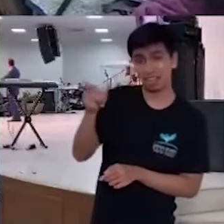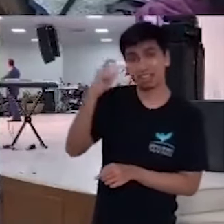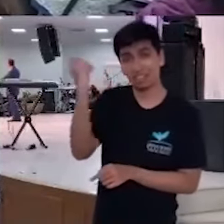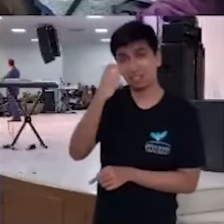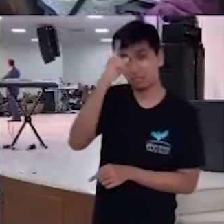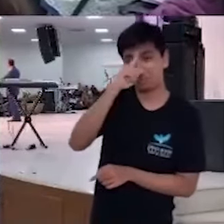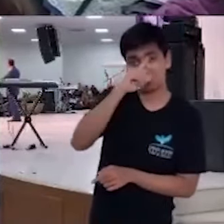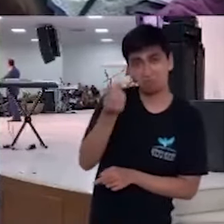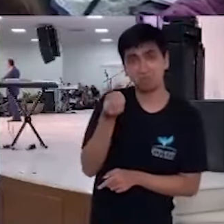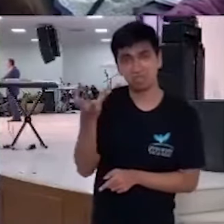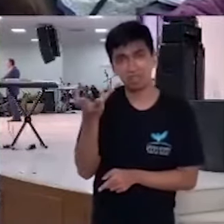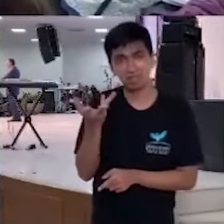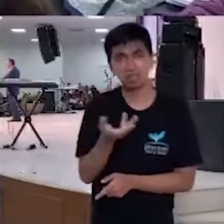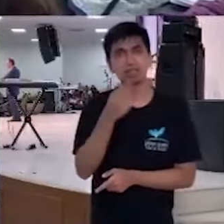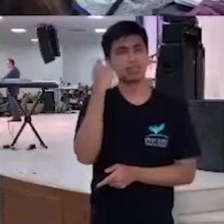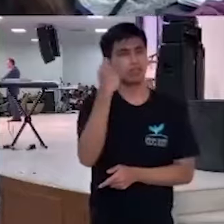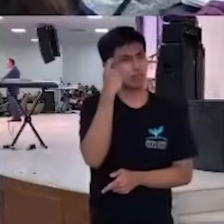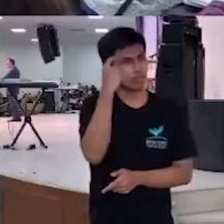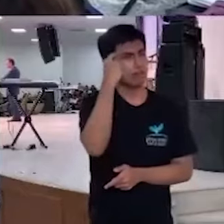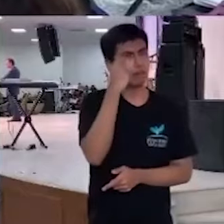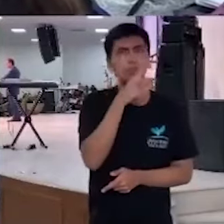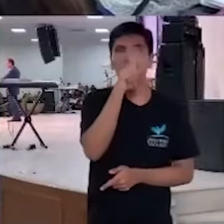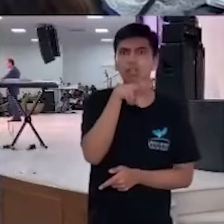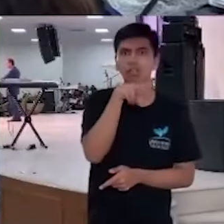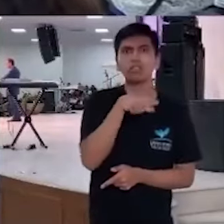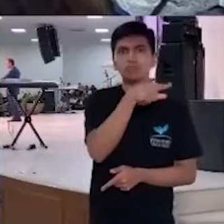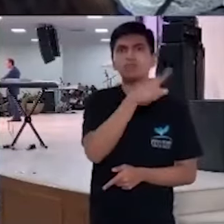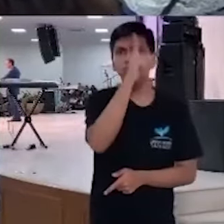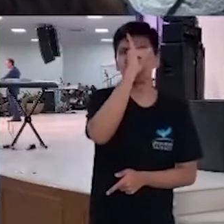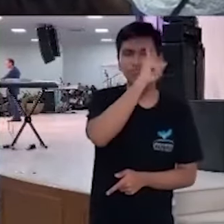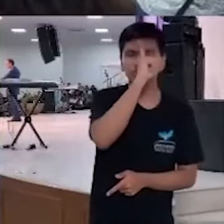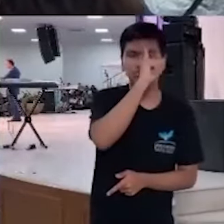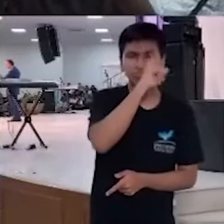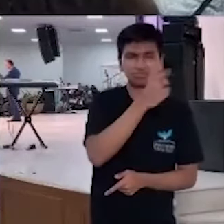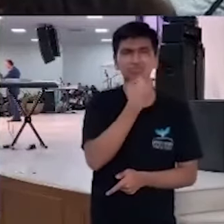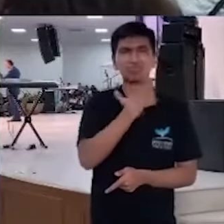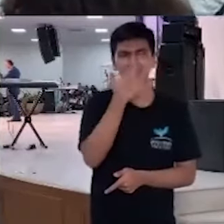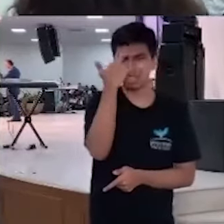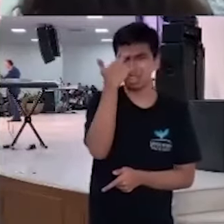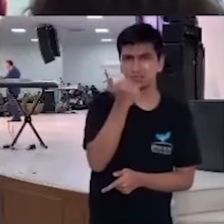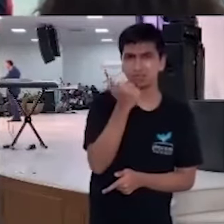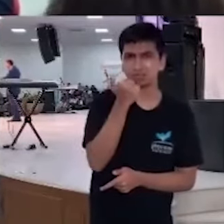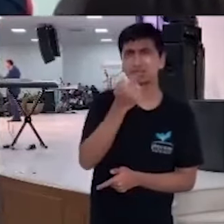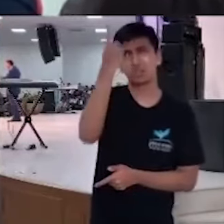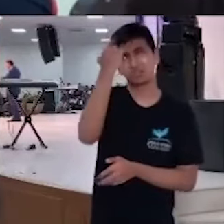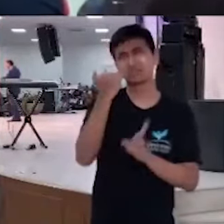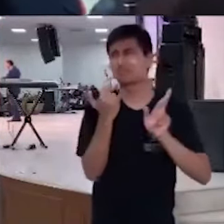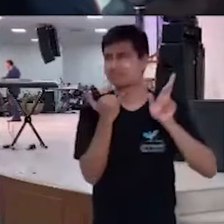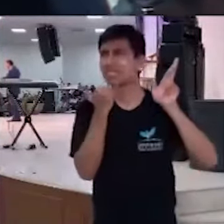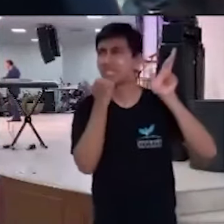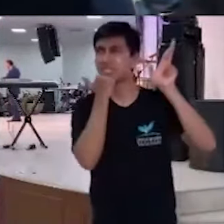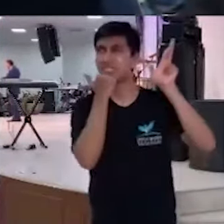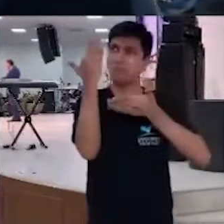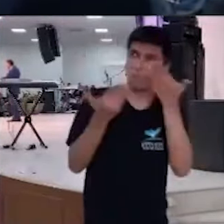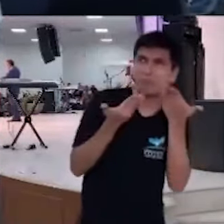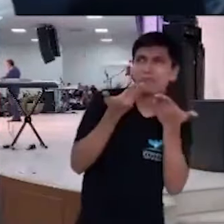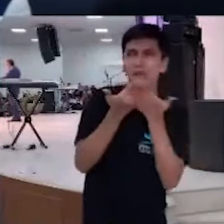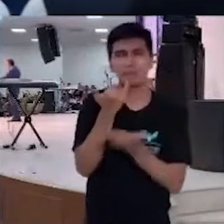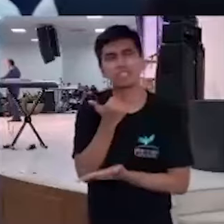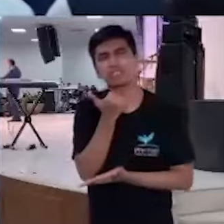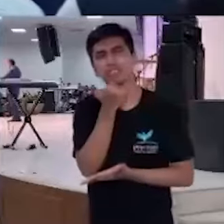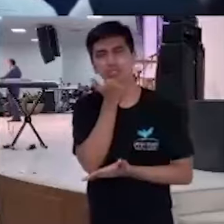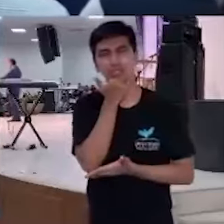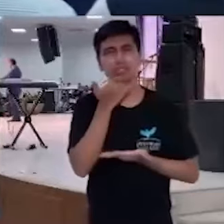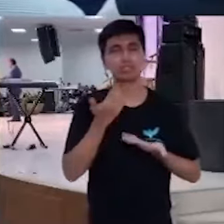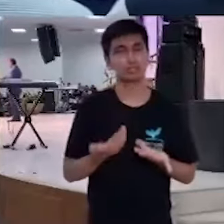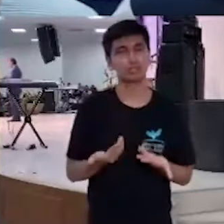principio, hermanos, que estamos analizando en este momento. Porque este es un ejemplo muy bueno de cómo